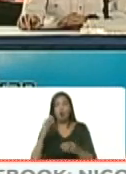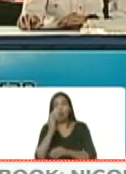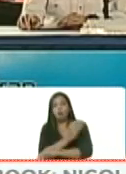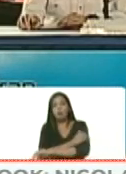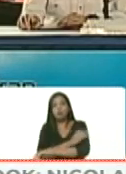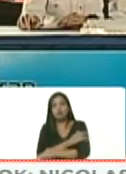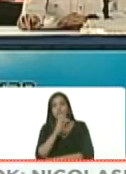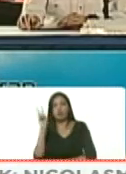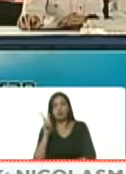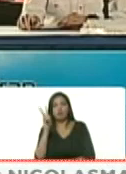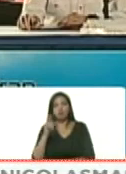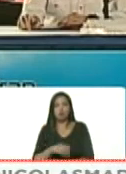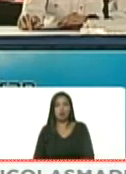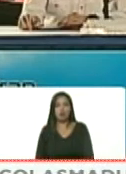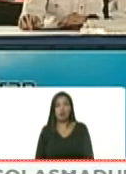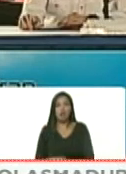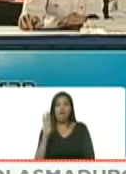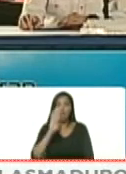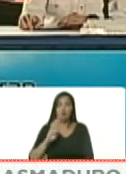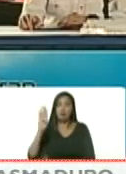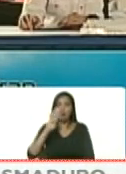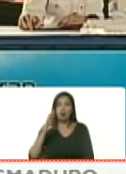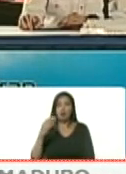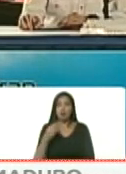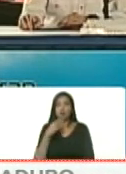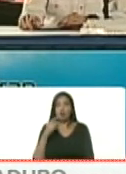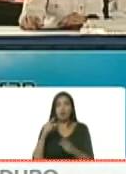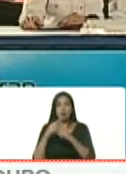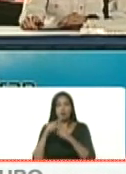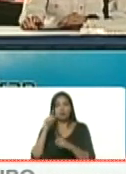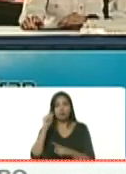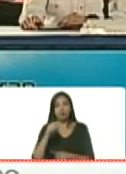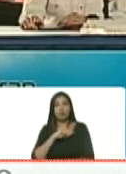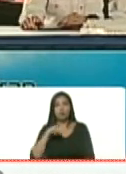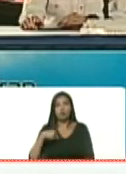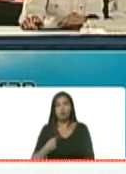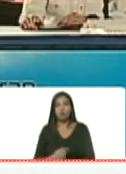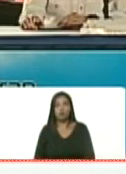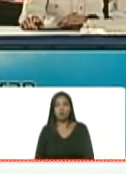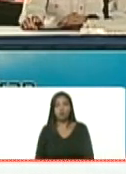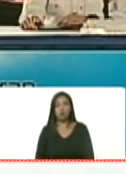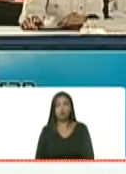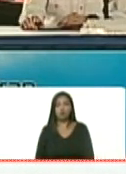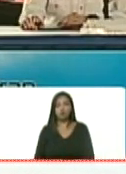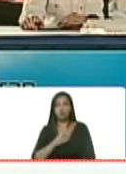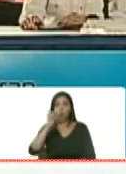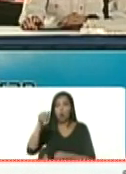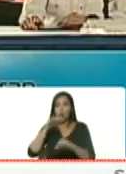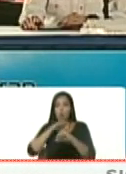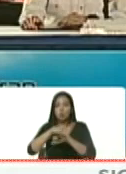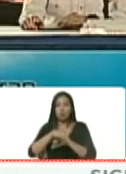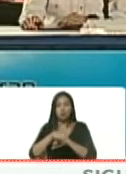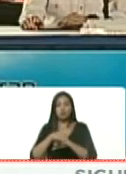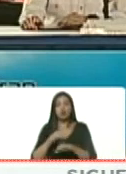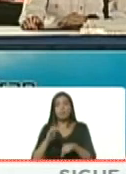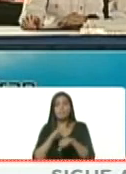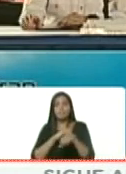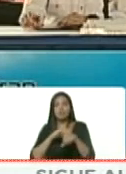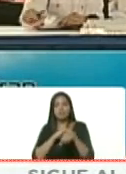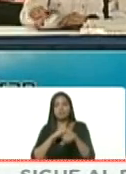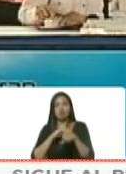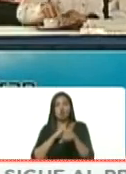oposiciones venezolanas en Barbados. Y le doy la palabra al doctor Jorge Rodríguez, doctor en